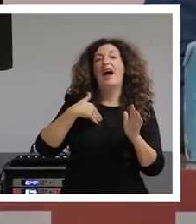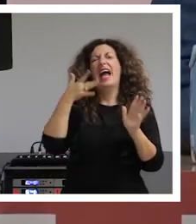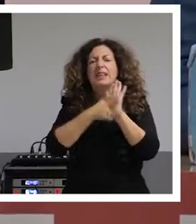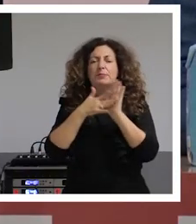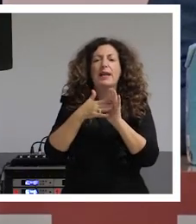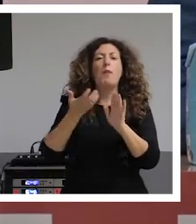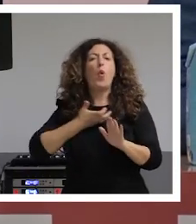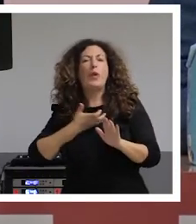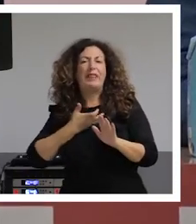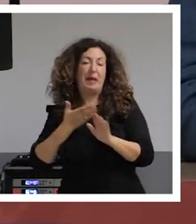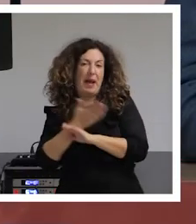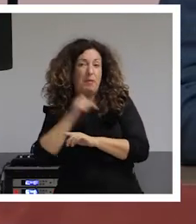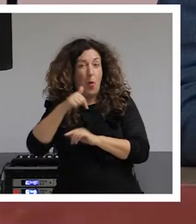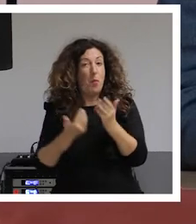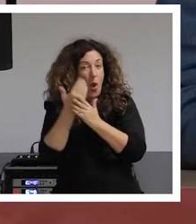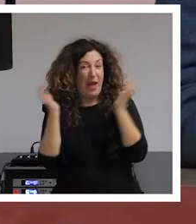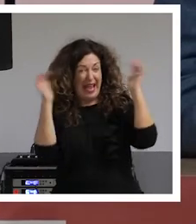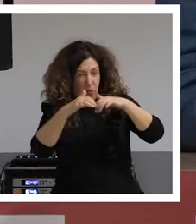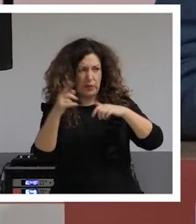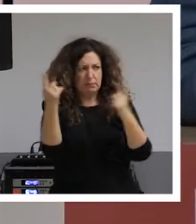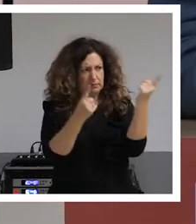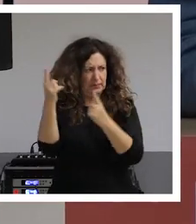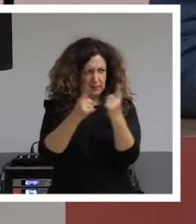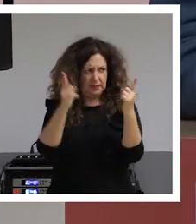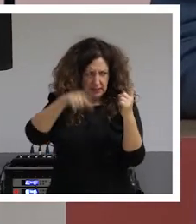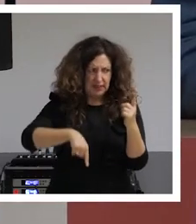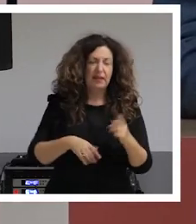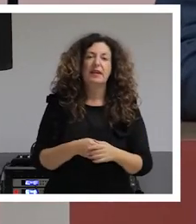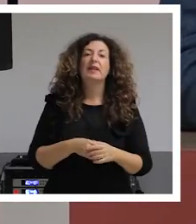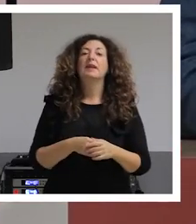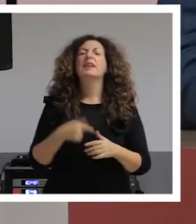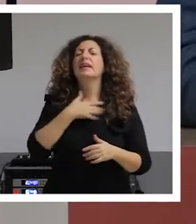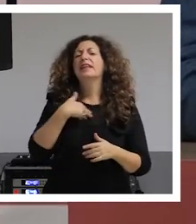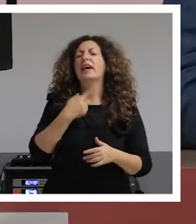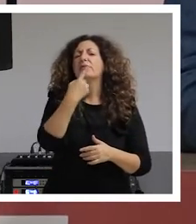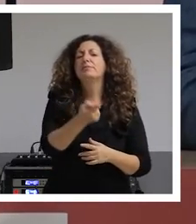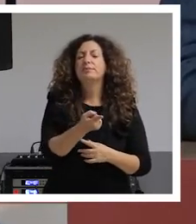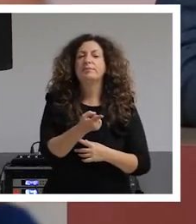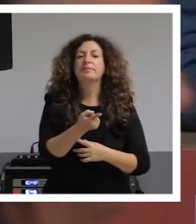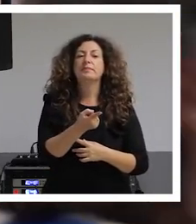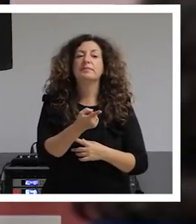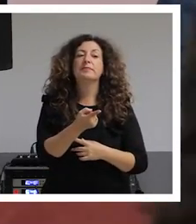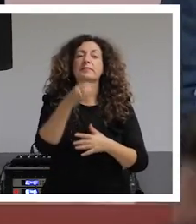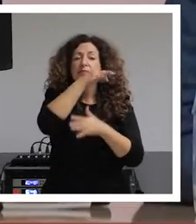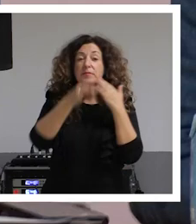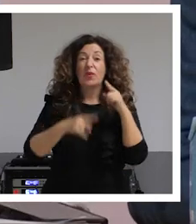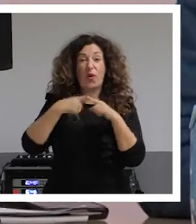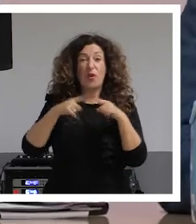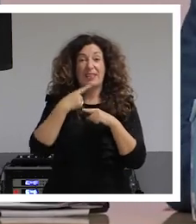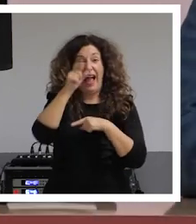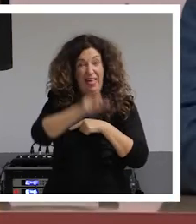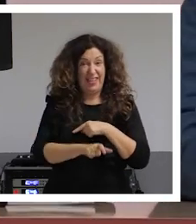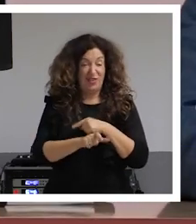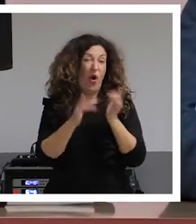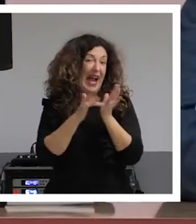hablado de municipalismo en el encuentro de esta mañana con muchos de vosotros pero sí mencionar que además de todo lo que ha dicho Jesús